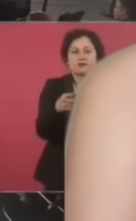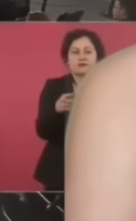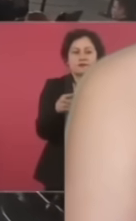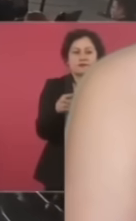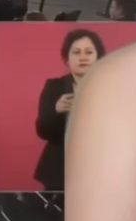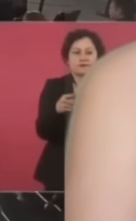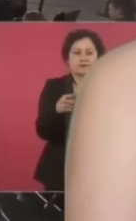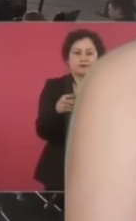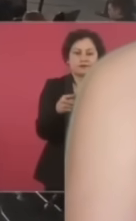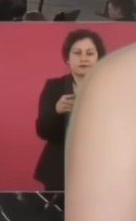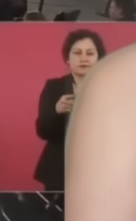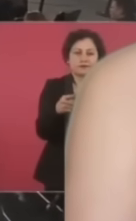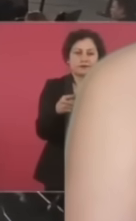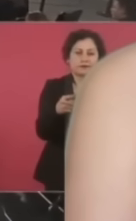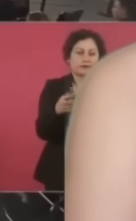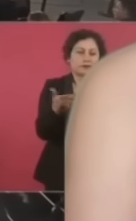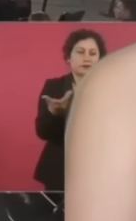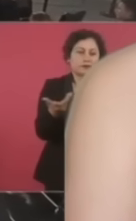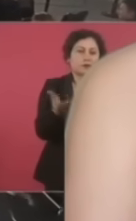traficantes de influencia.